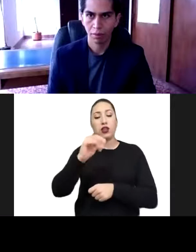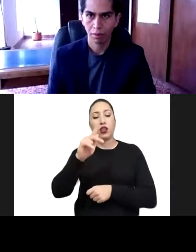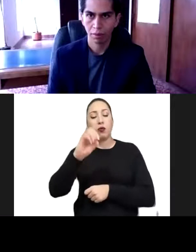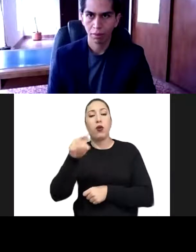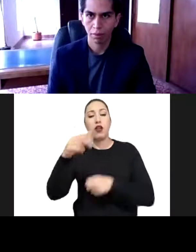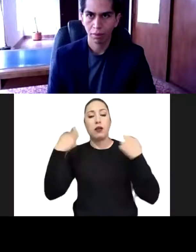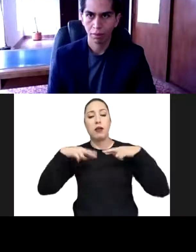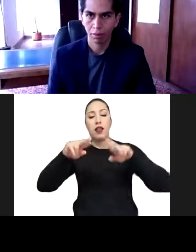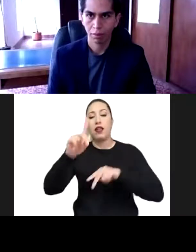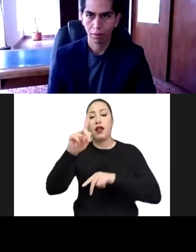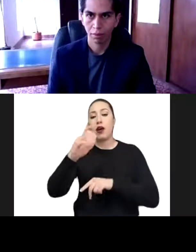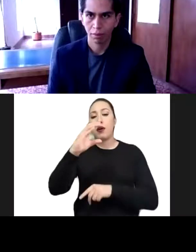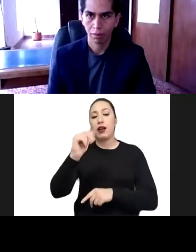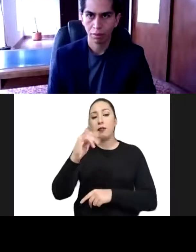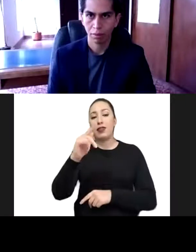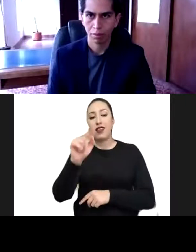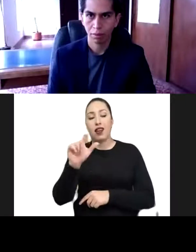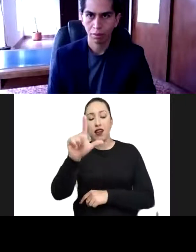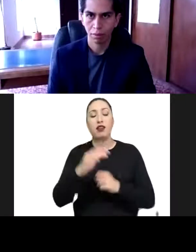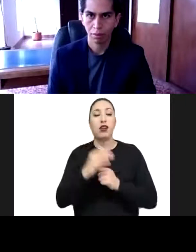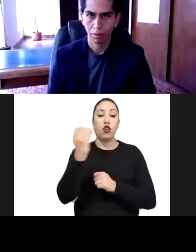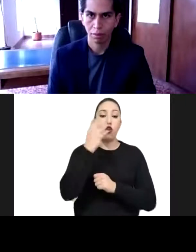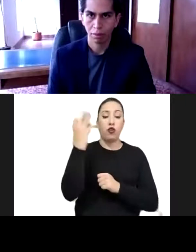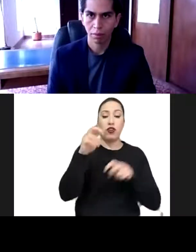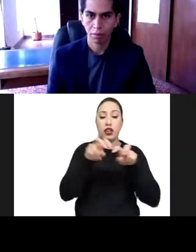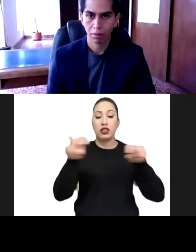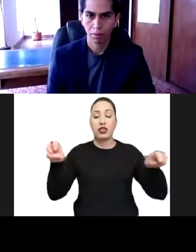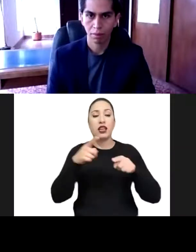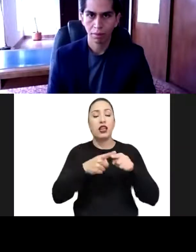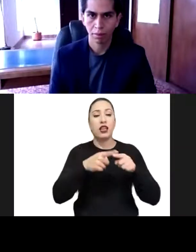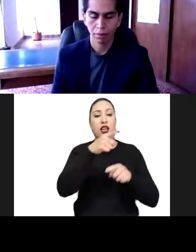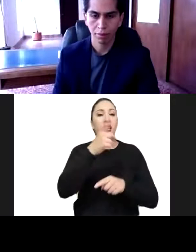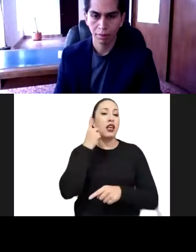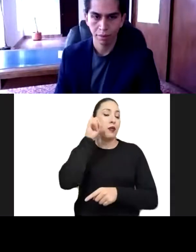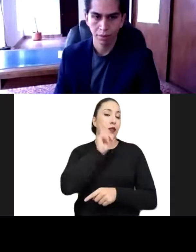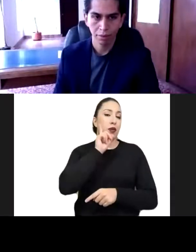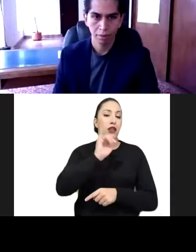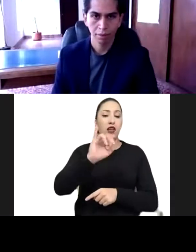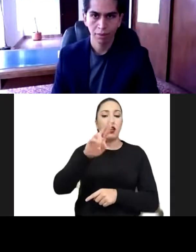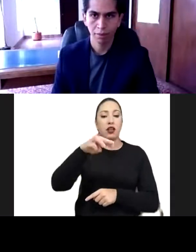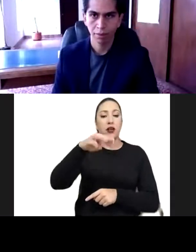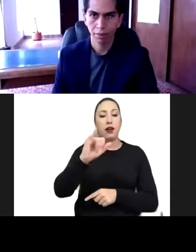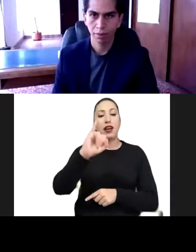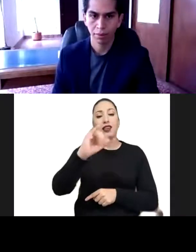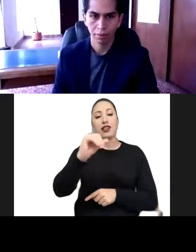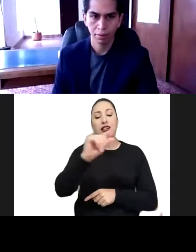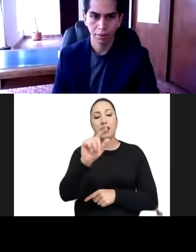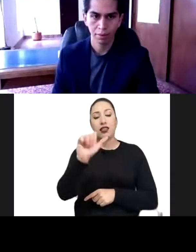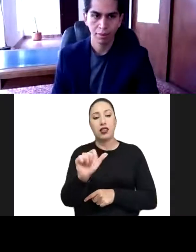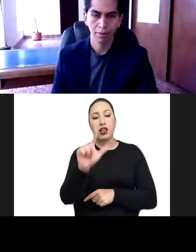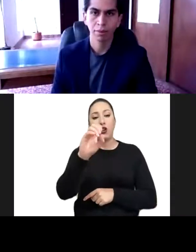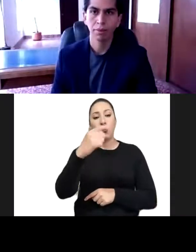gracias. Como ponentes, la doctora María Inmaculada Álvarez y Casa Longoria, de